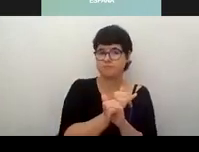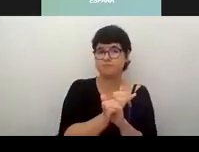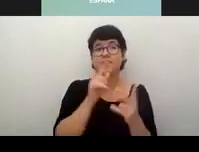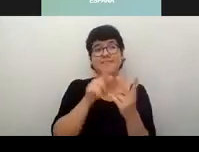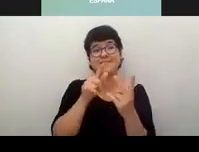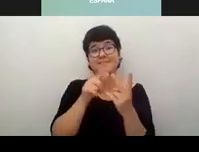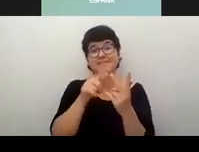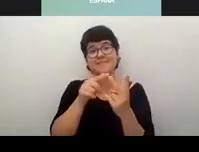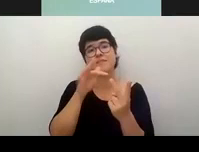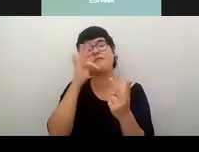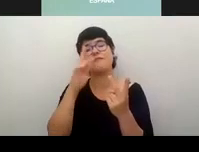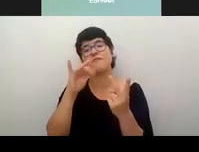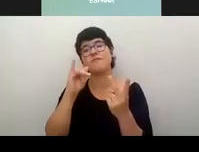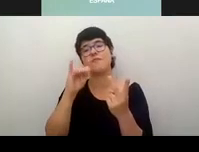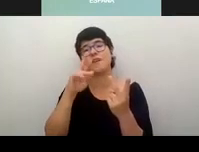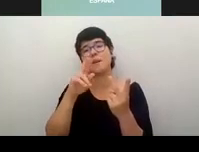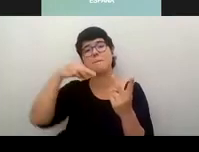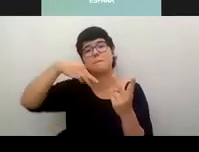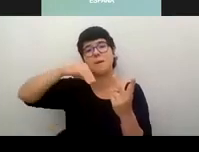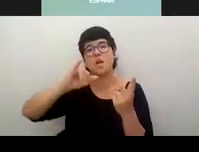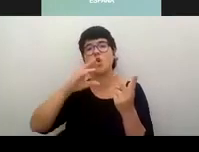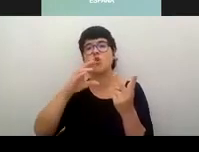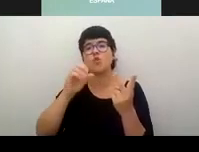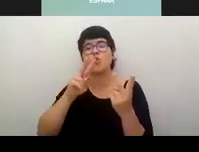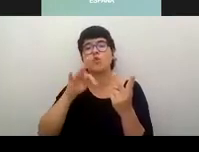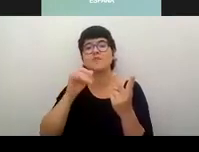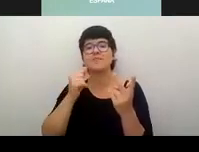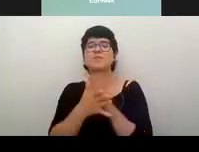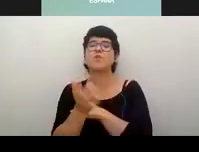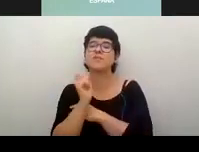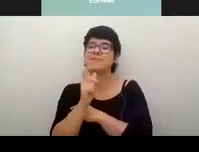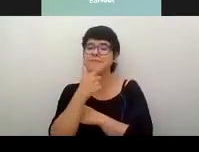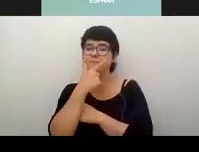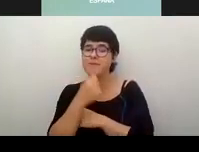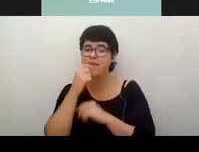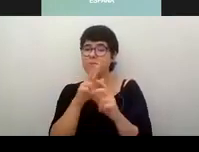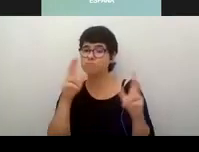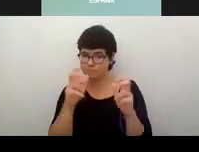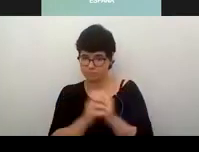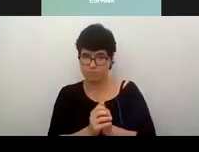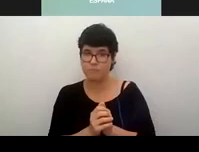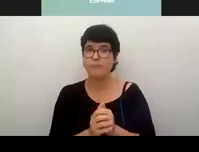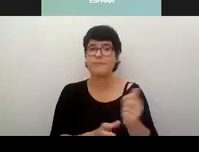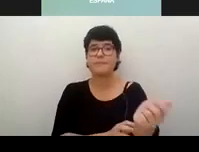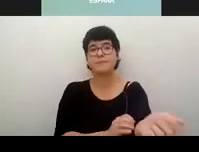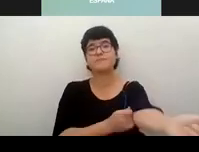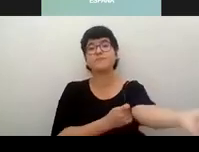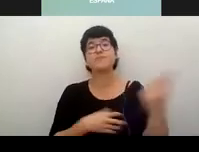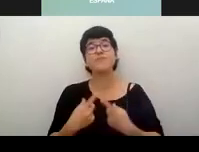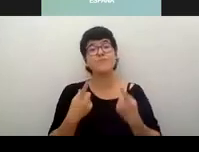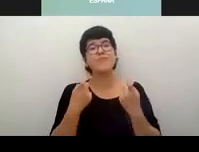firmicutes. Y ahí es donde entra el concepto de diversidad microbiana. Nos interesa que haya un equilibrio más o menos estable